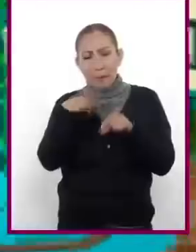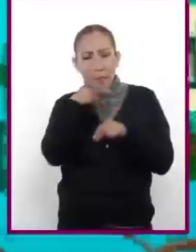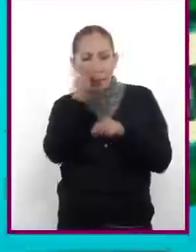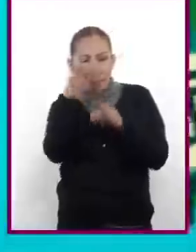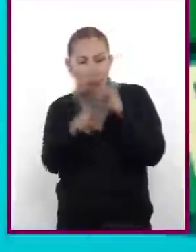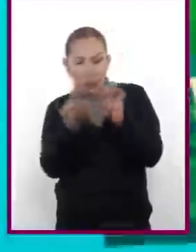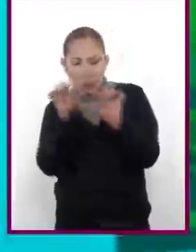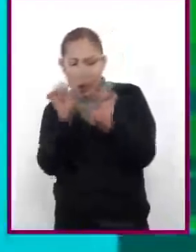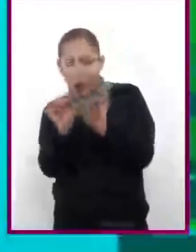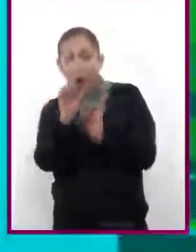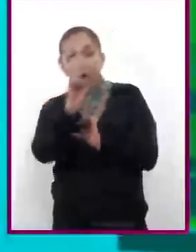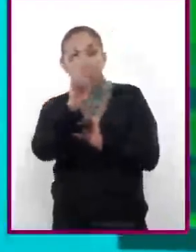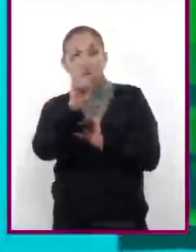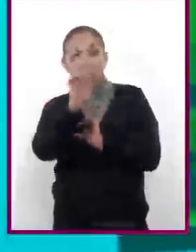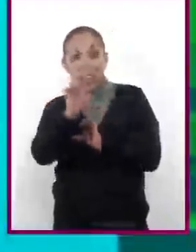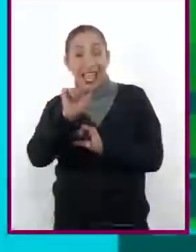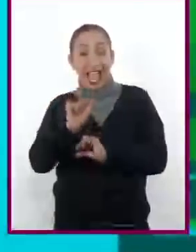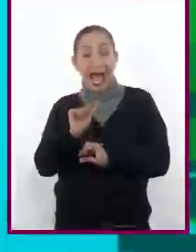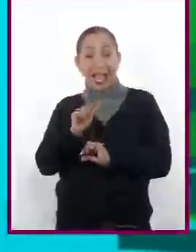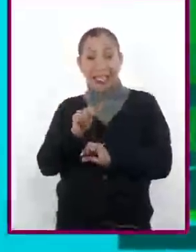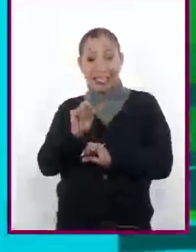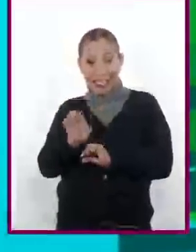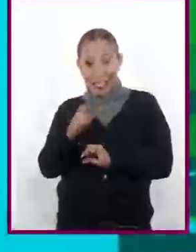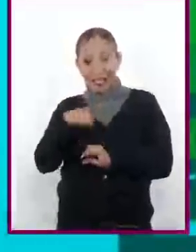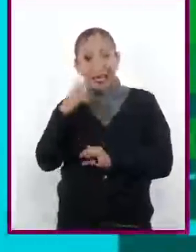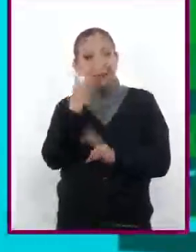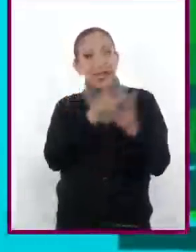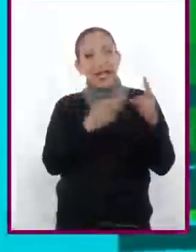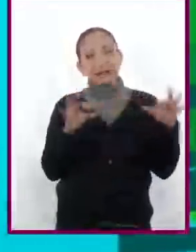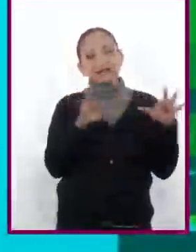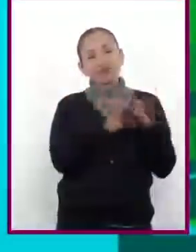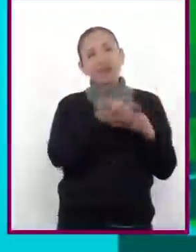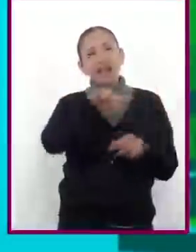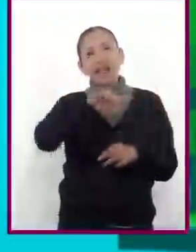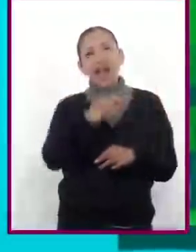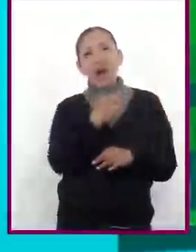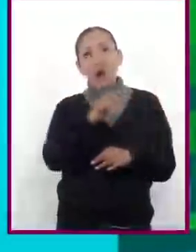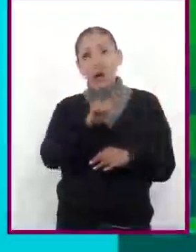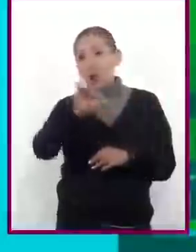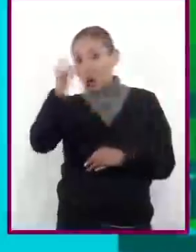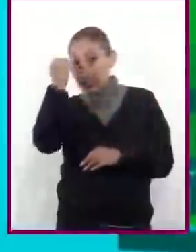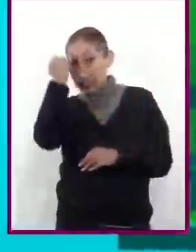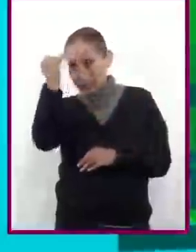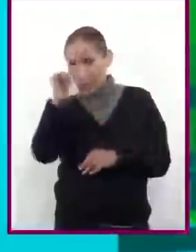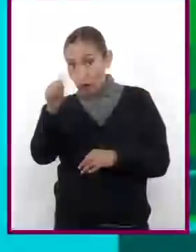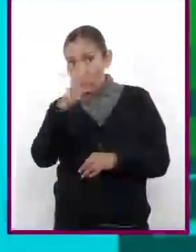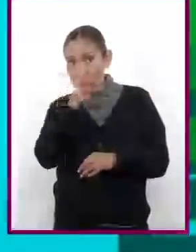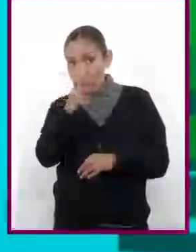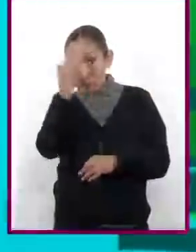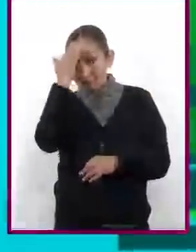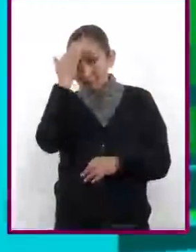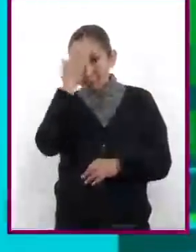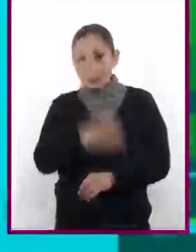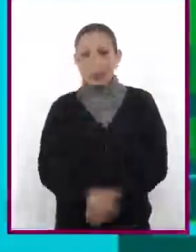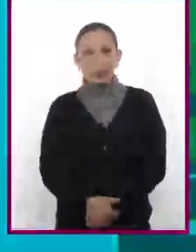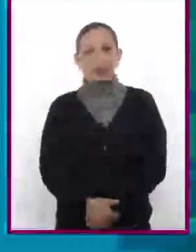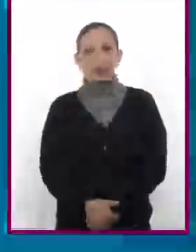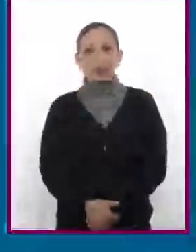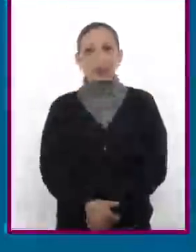terminación. Si es ote o ate, probablemente vengan del náhuatl. ¿Se te ocurren algunas otras?